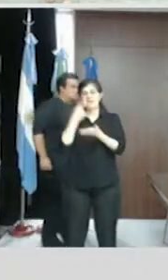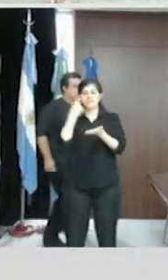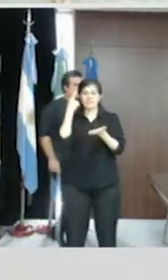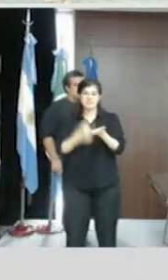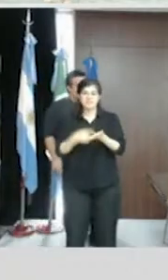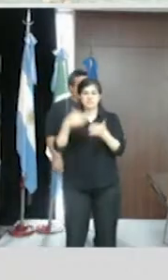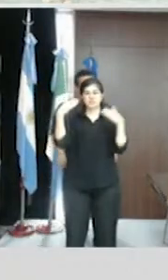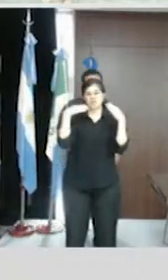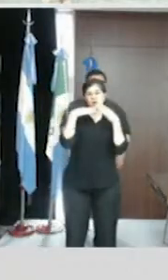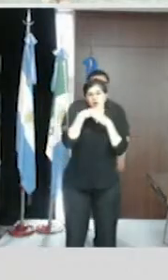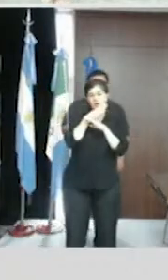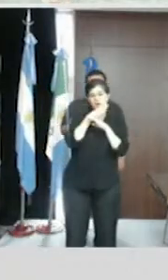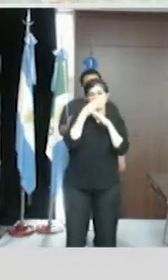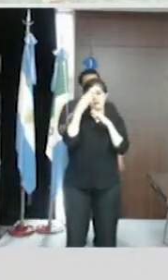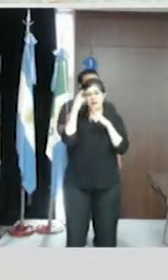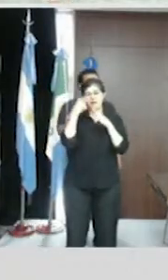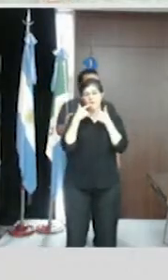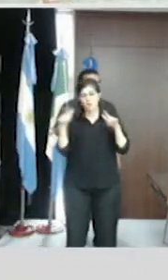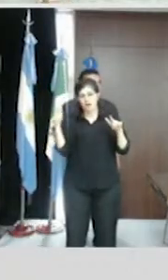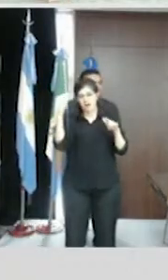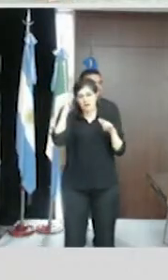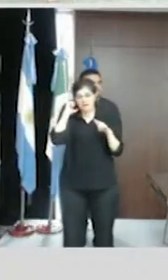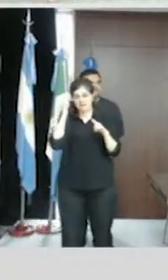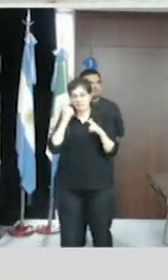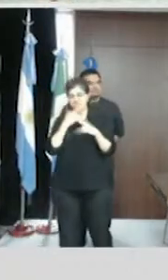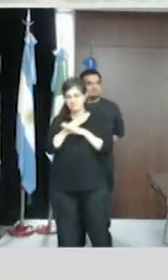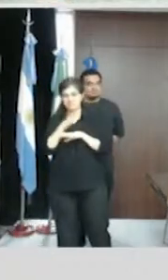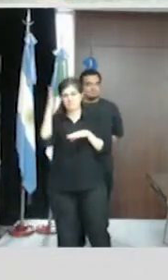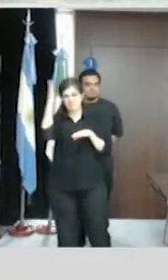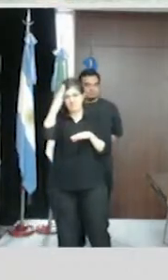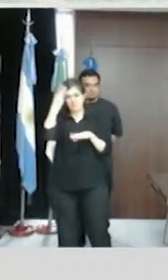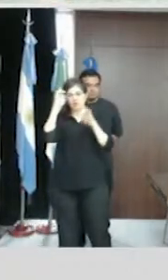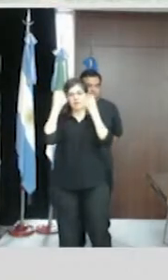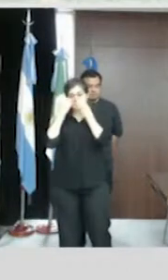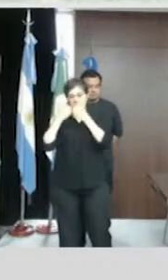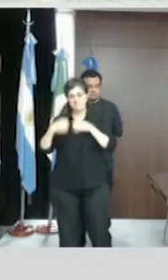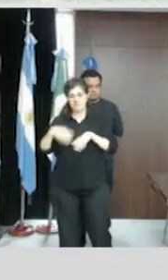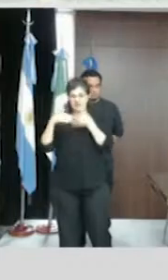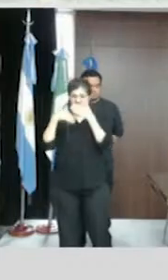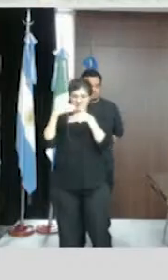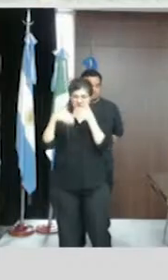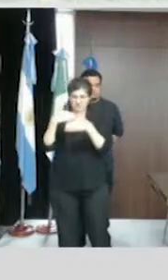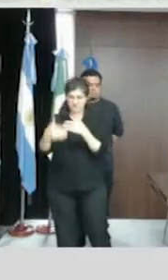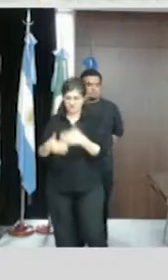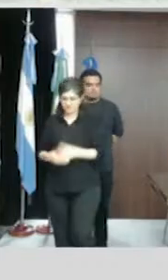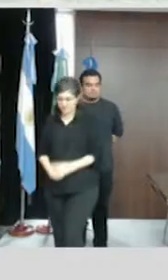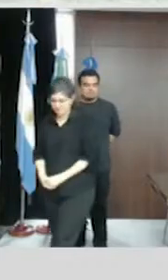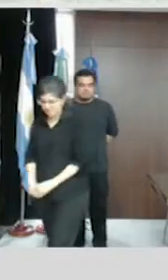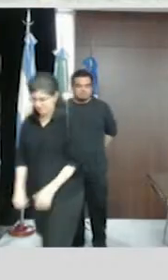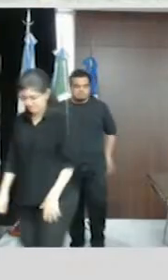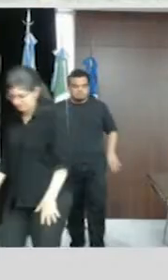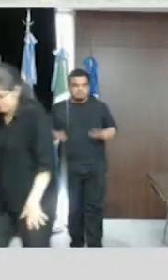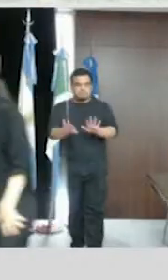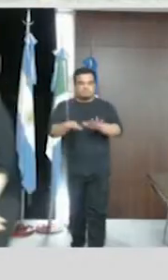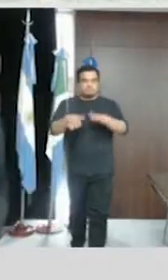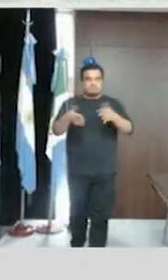la memoria, la atención, empiezan a perderse. Y conforme se van perdiendo, los trastornos en la conducta son más y